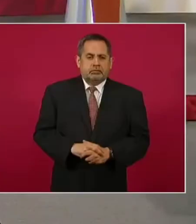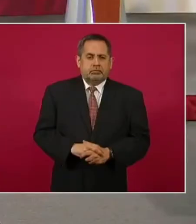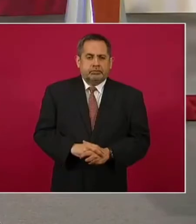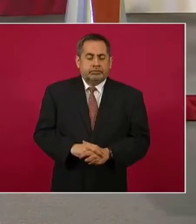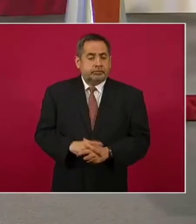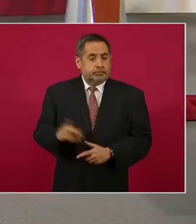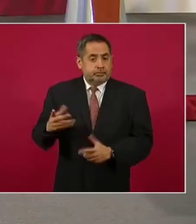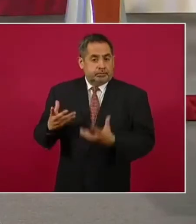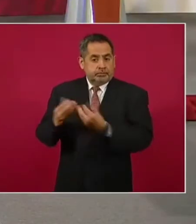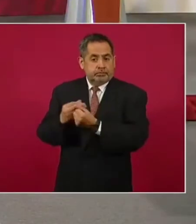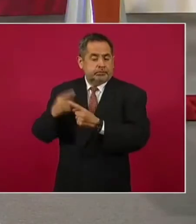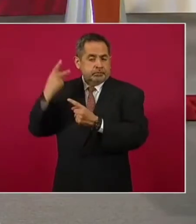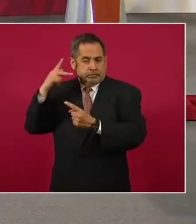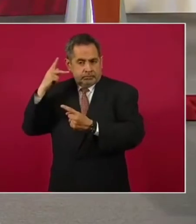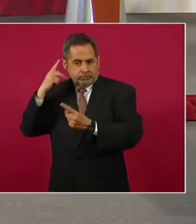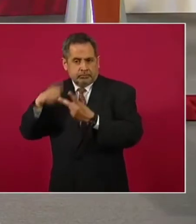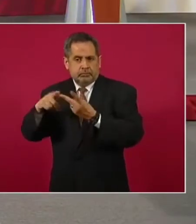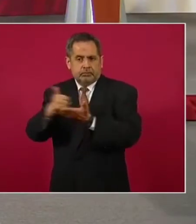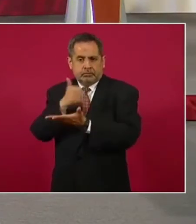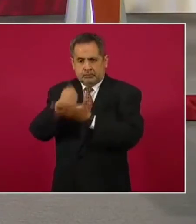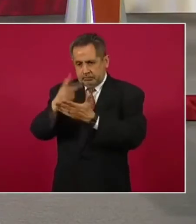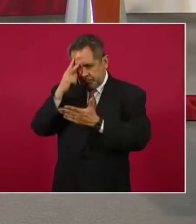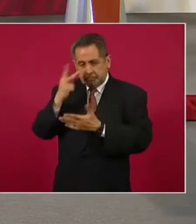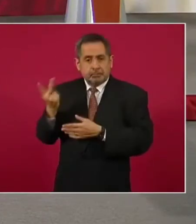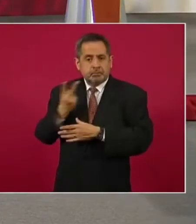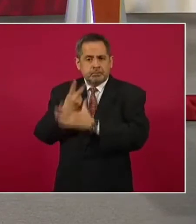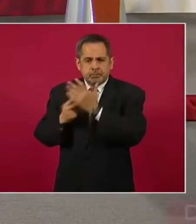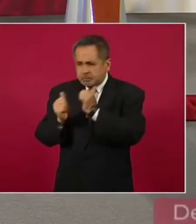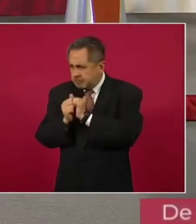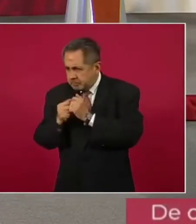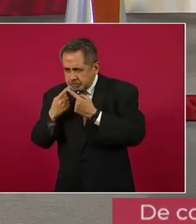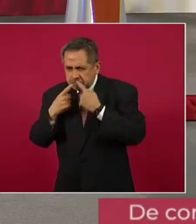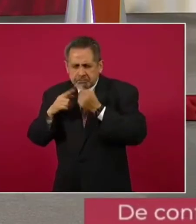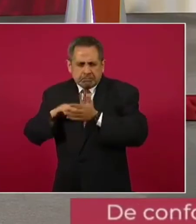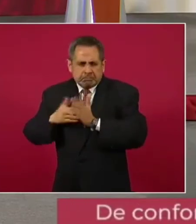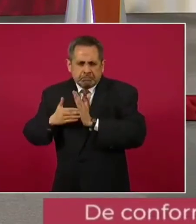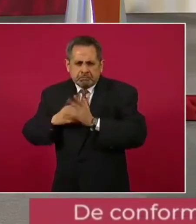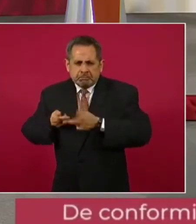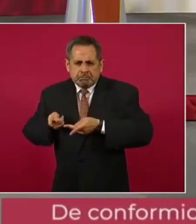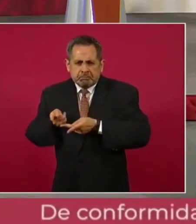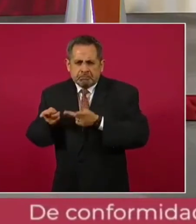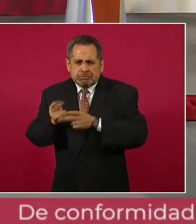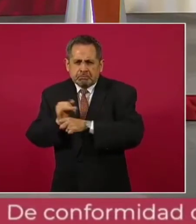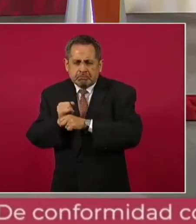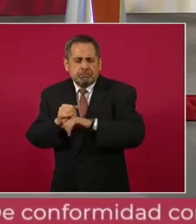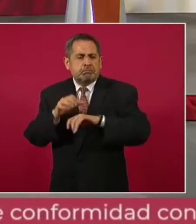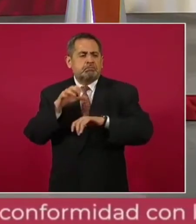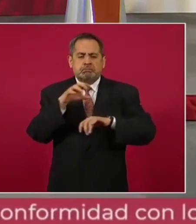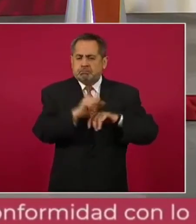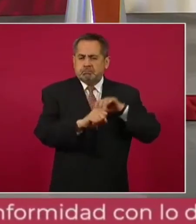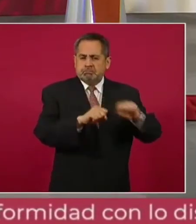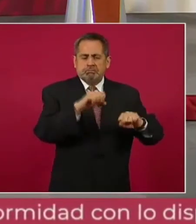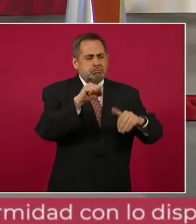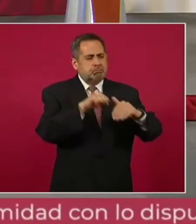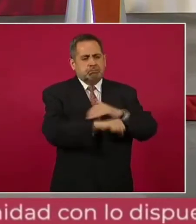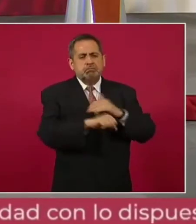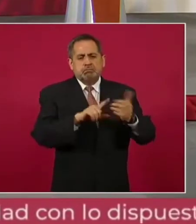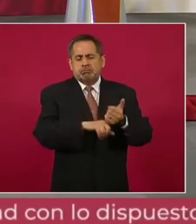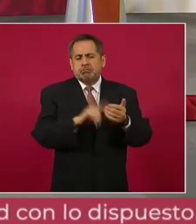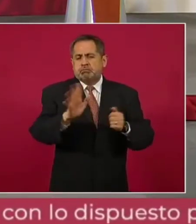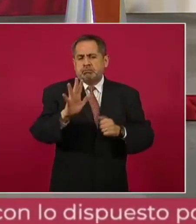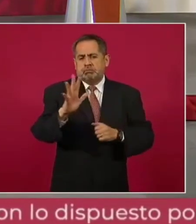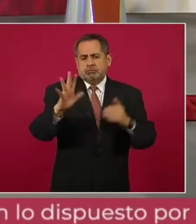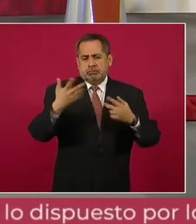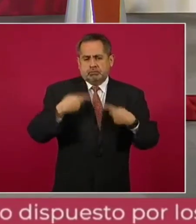méxico y de puebla a quienes les reconocemos su actuación hay cinco detenidos que son